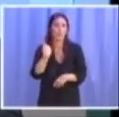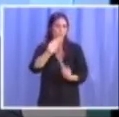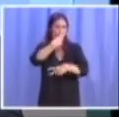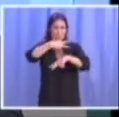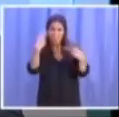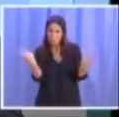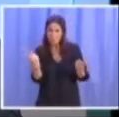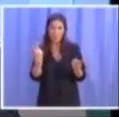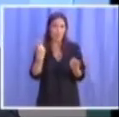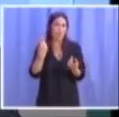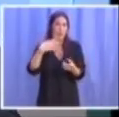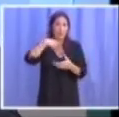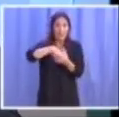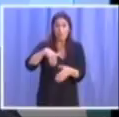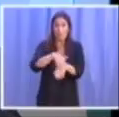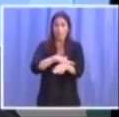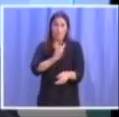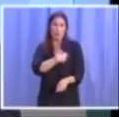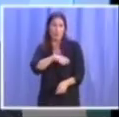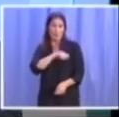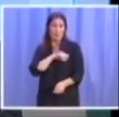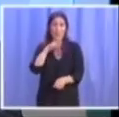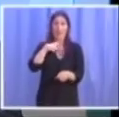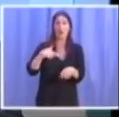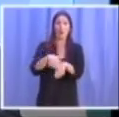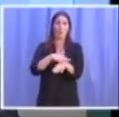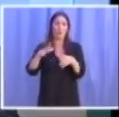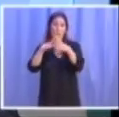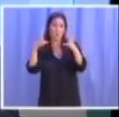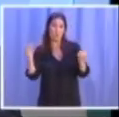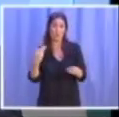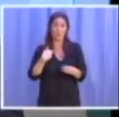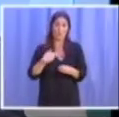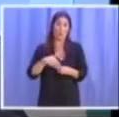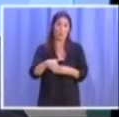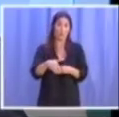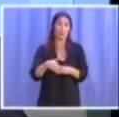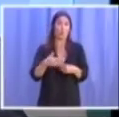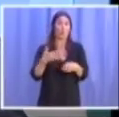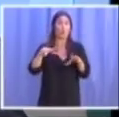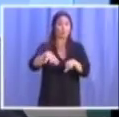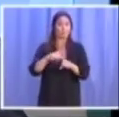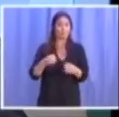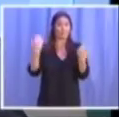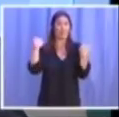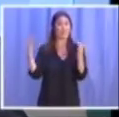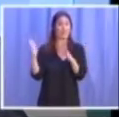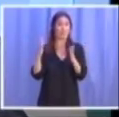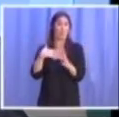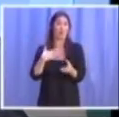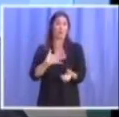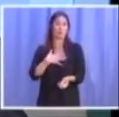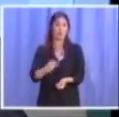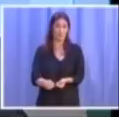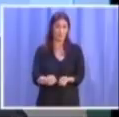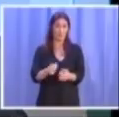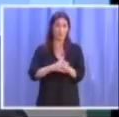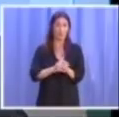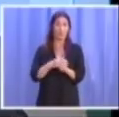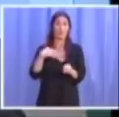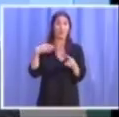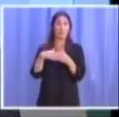creces en el Gobierno de España, ahora en el Gobierno de Andalucía y cuando ha gobernado el Ayuntamiento de Granada, que es el